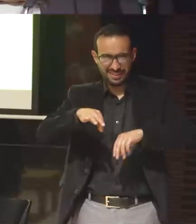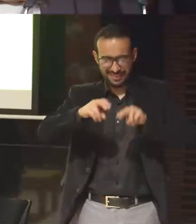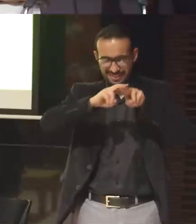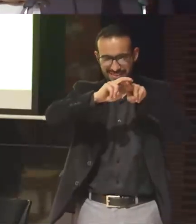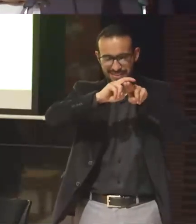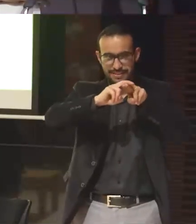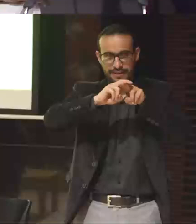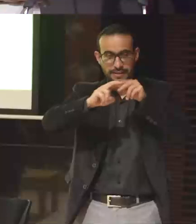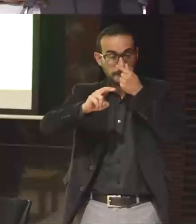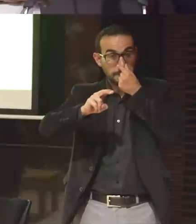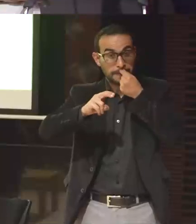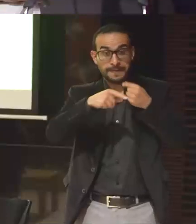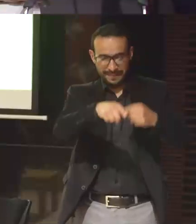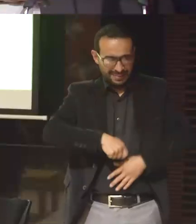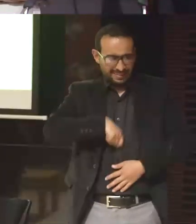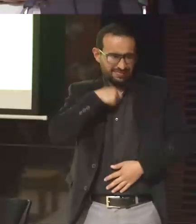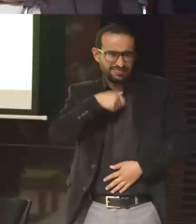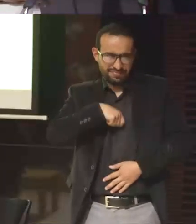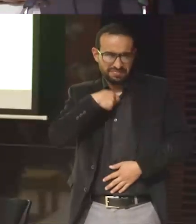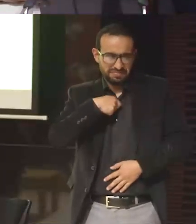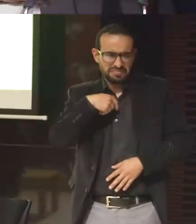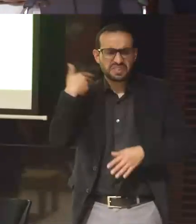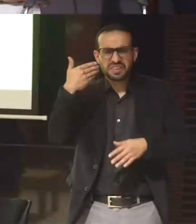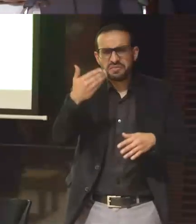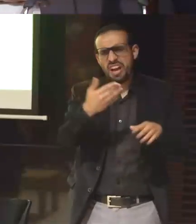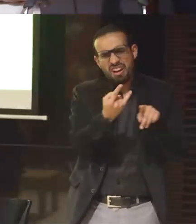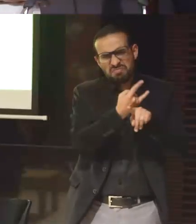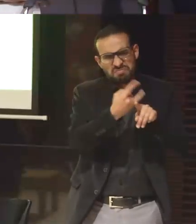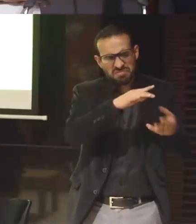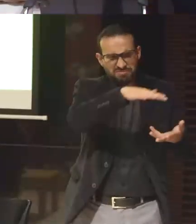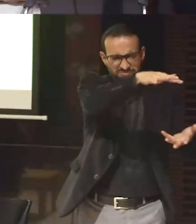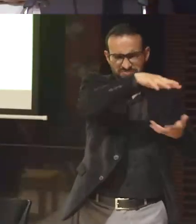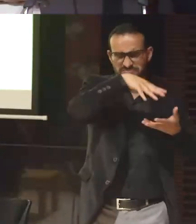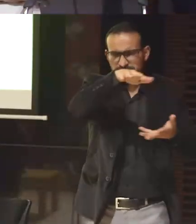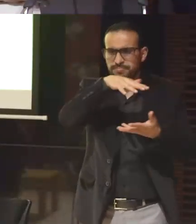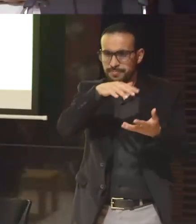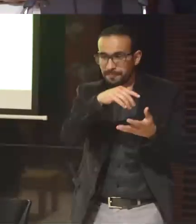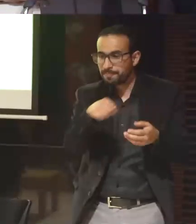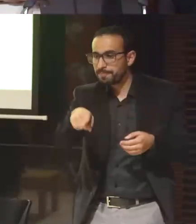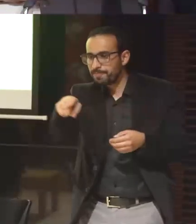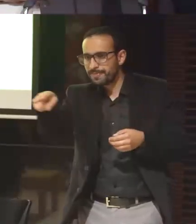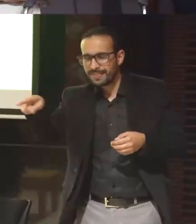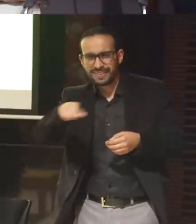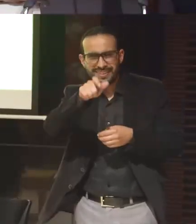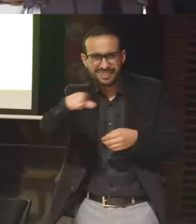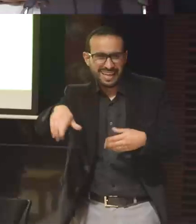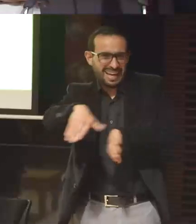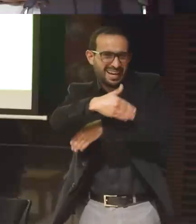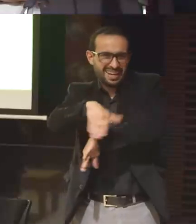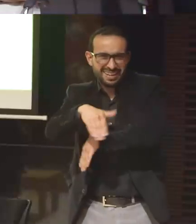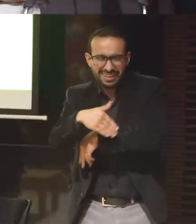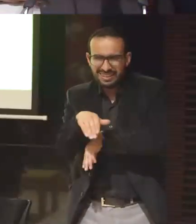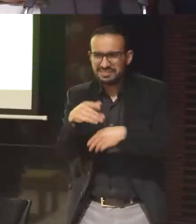hemos recibido y trabajamos con estos habitantes y con colectivos de mujeres de condiciones sociales y económicas muy